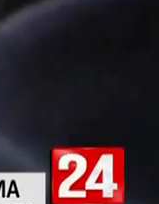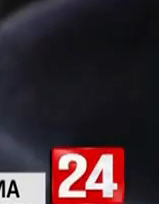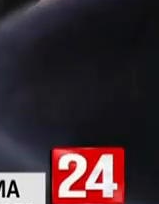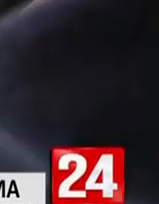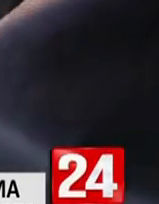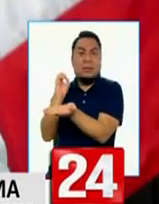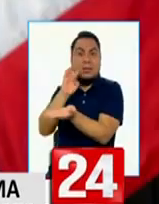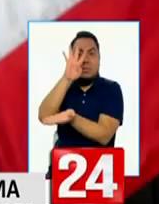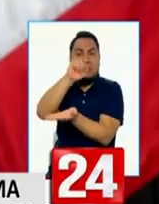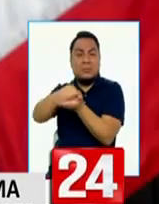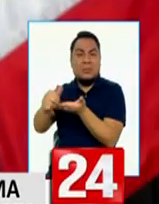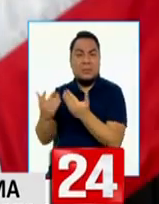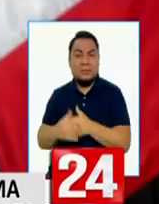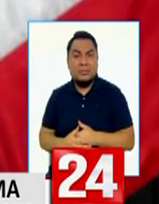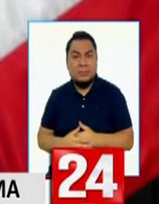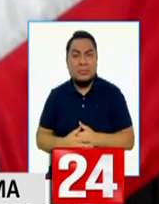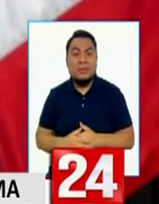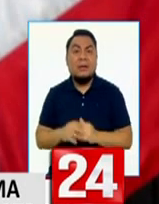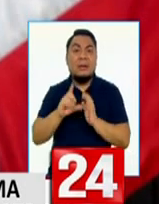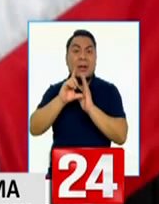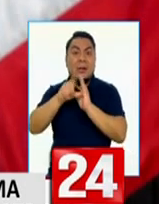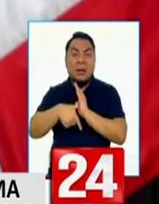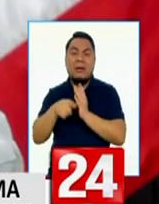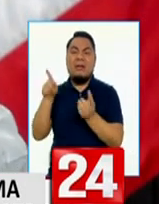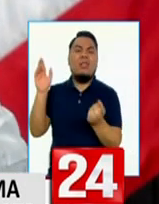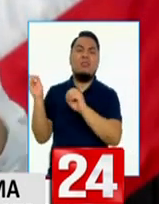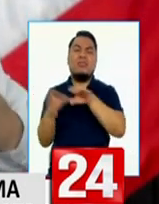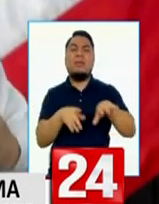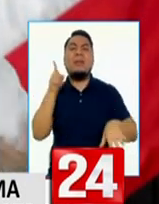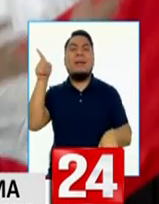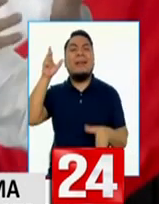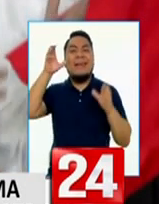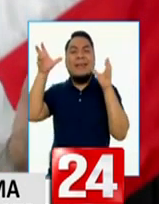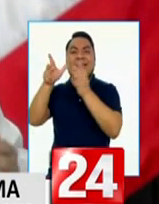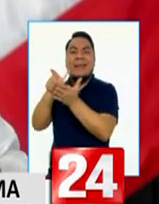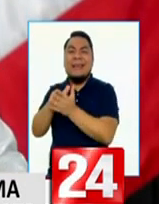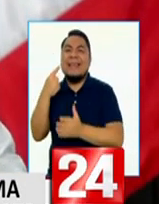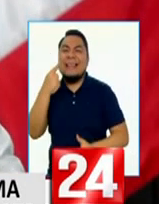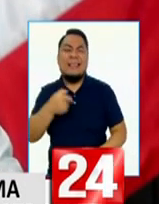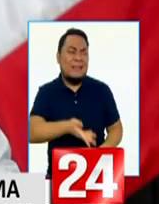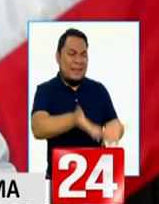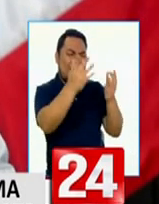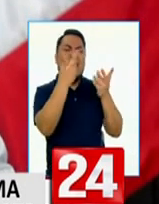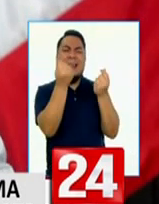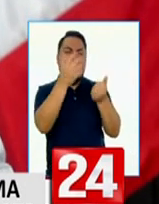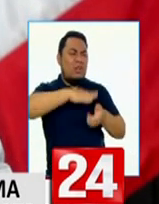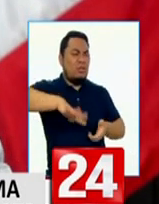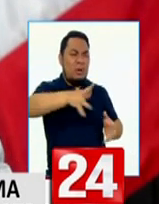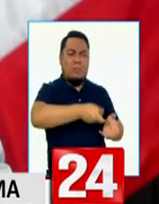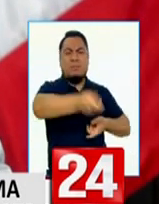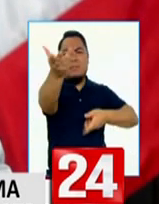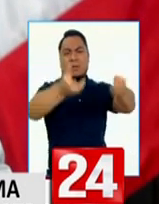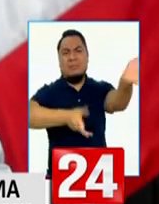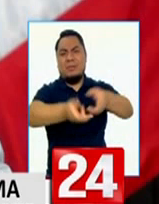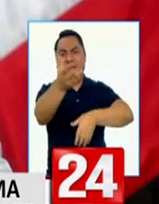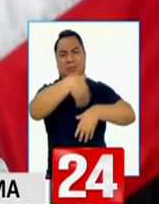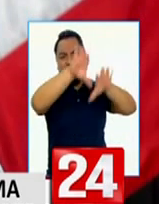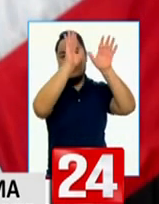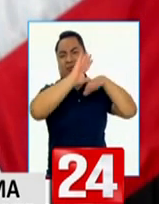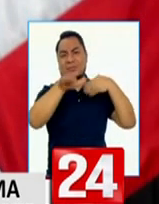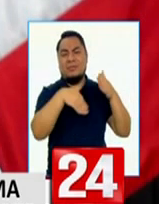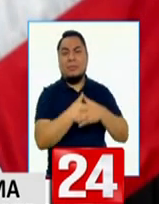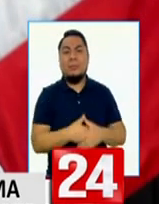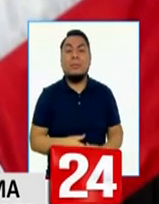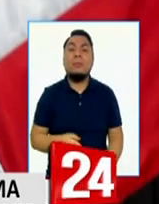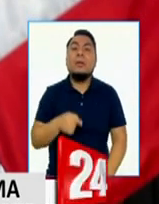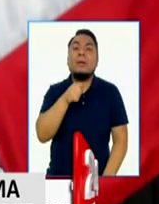en abril. Y nos remiten una ley donde dice, dale el dinero al aportante y su